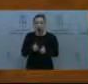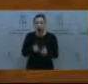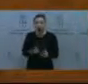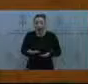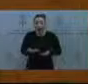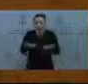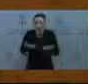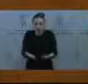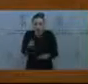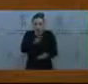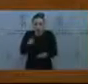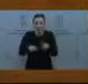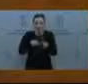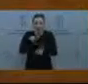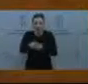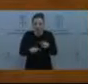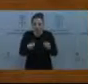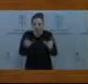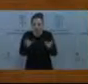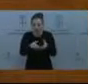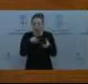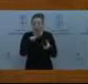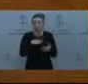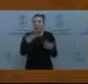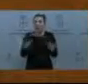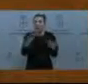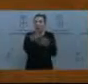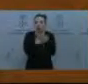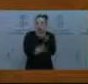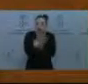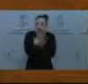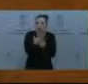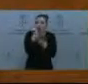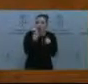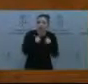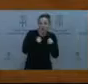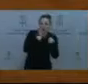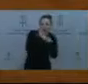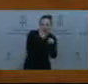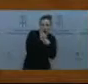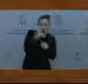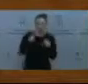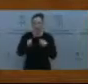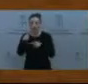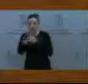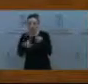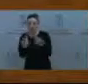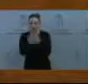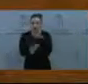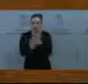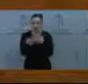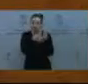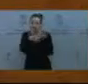este es el segundo eje, la vida laboral con la vida familiar. La movilidad y los